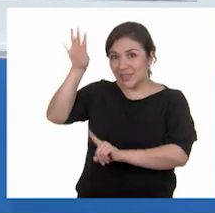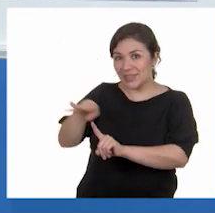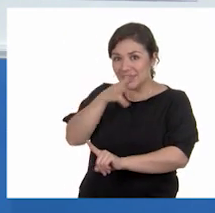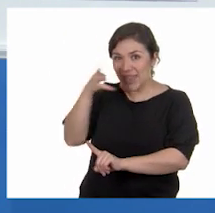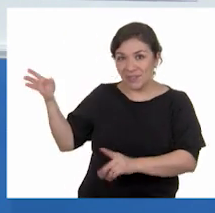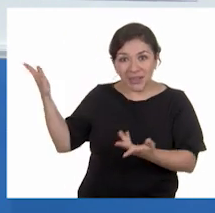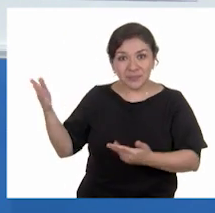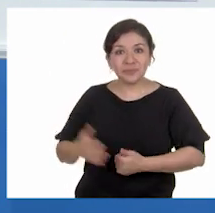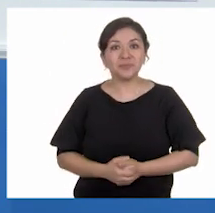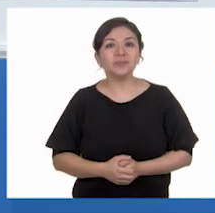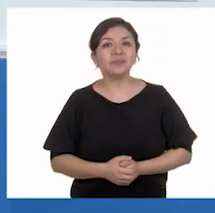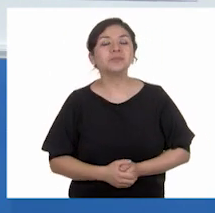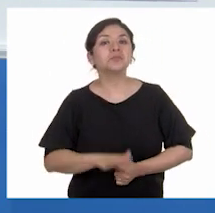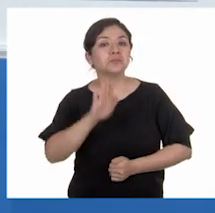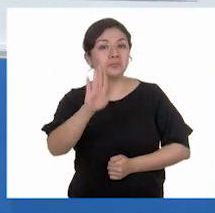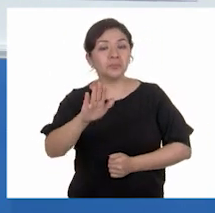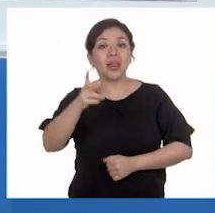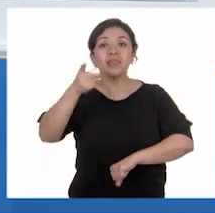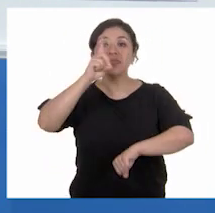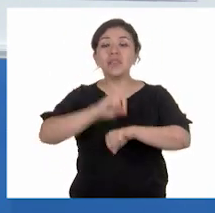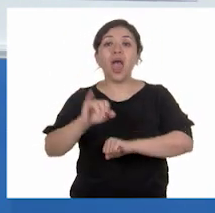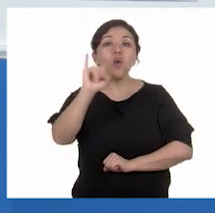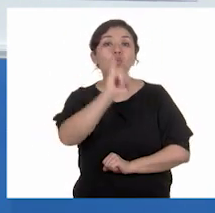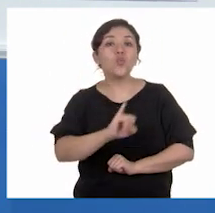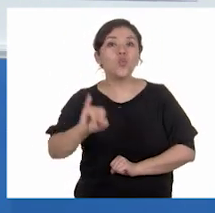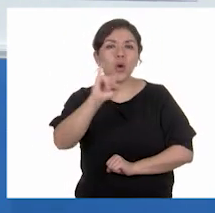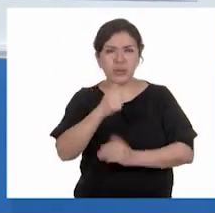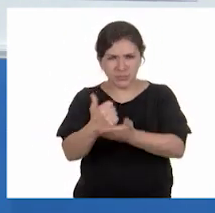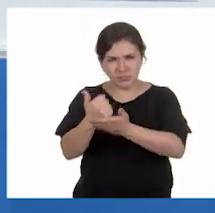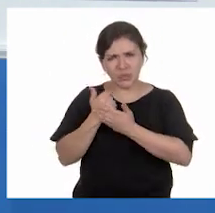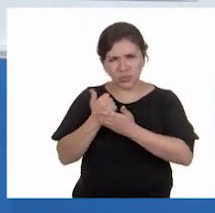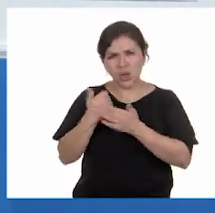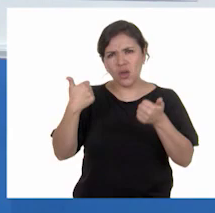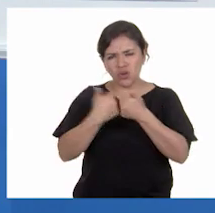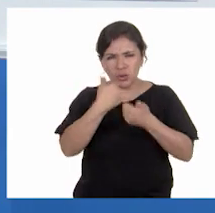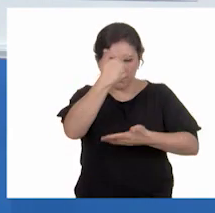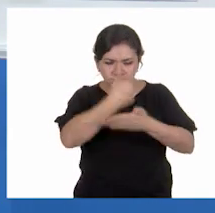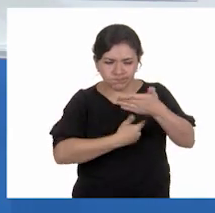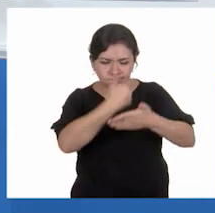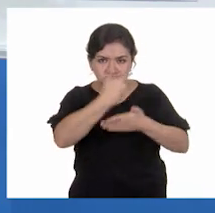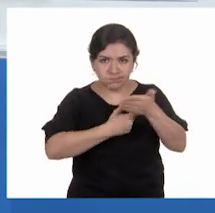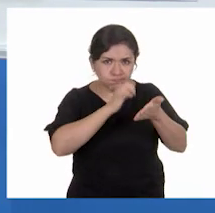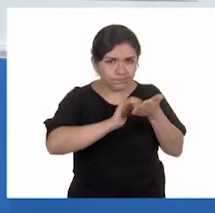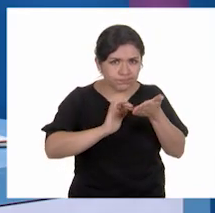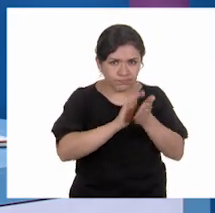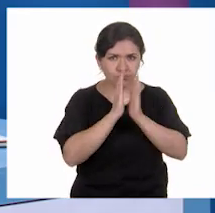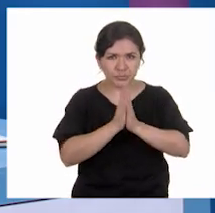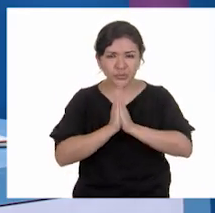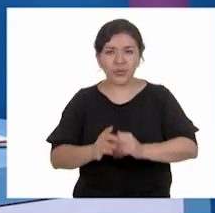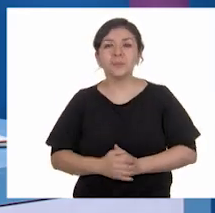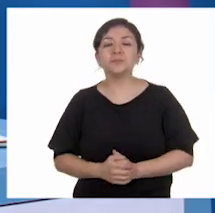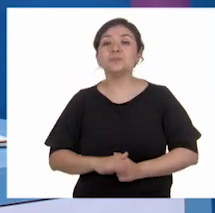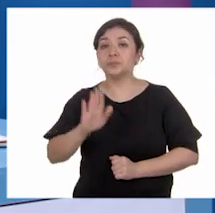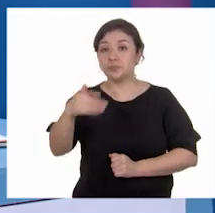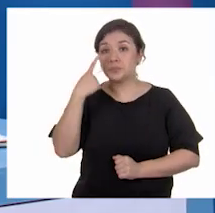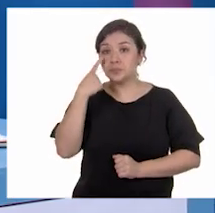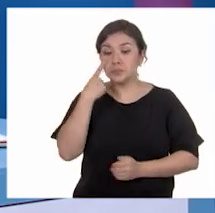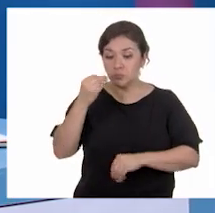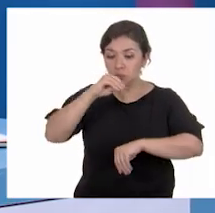Sí, muy bien. Tenemos el día jueves. ¿Me ayudas con la calculadora, Raulito? Claro, claro. Vamos a